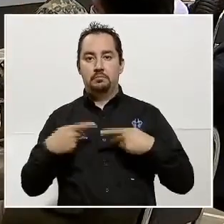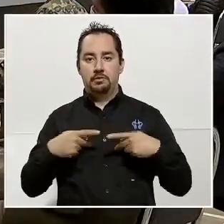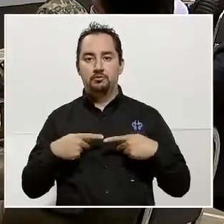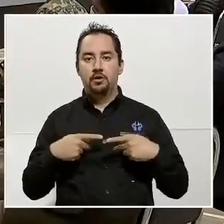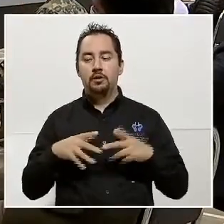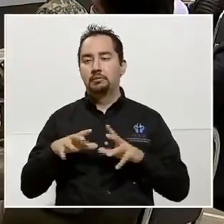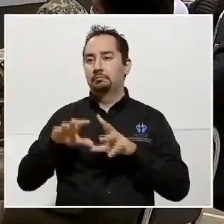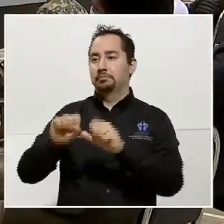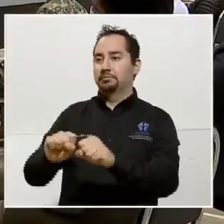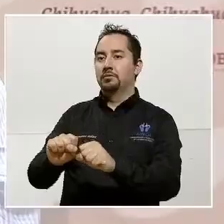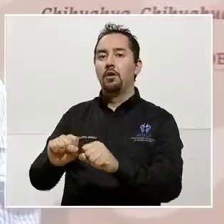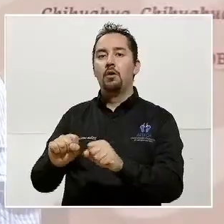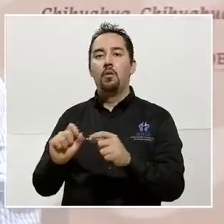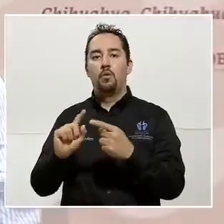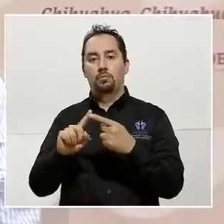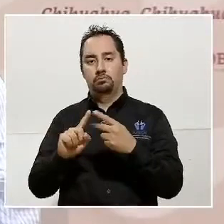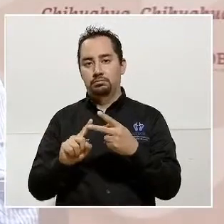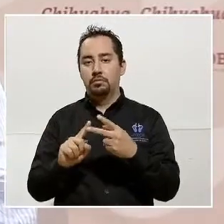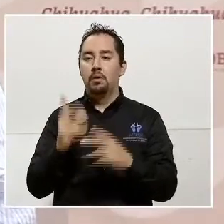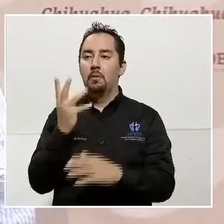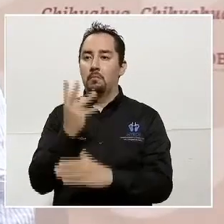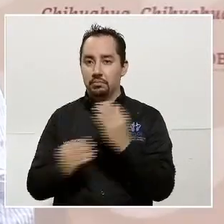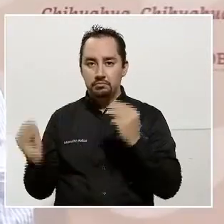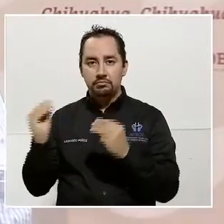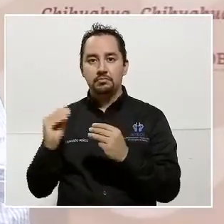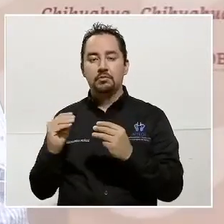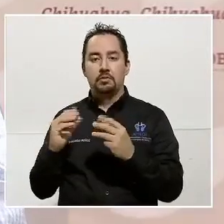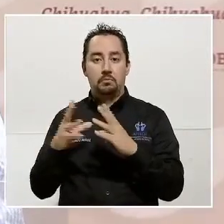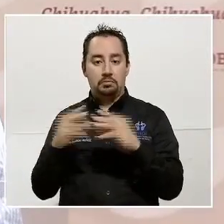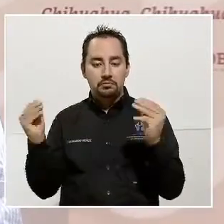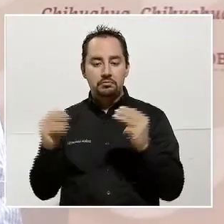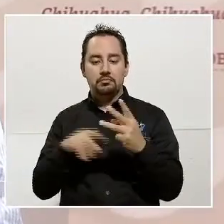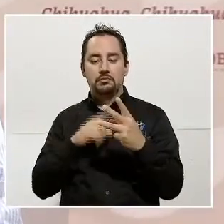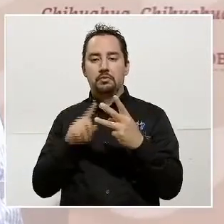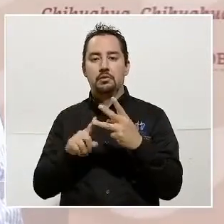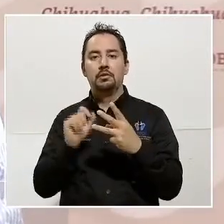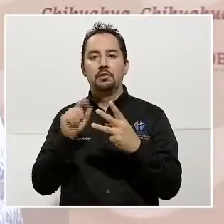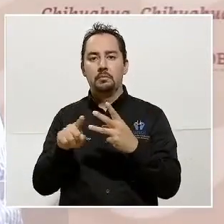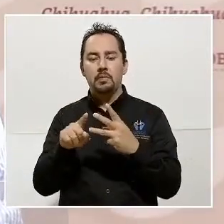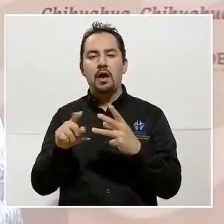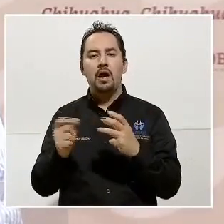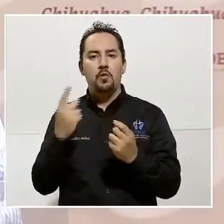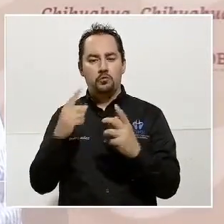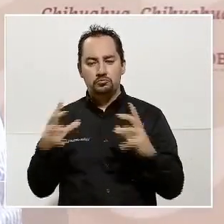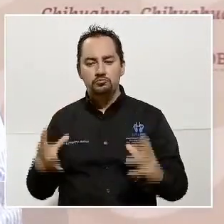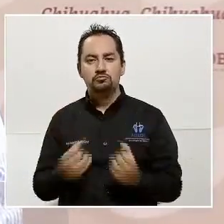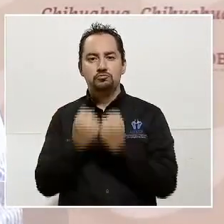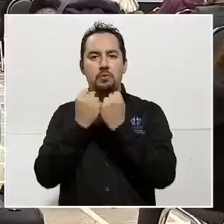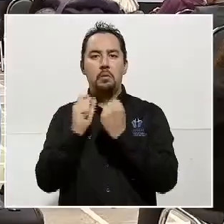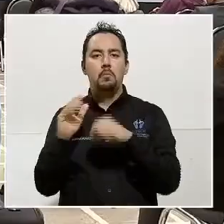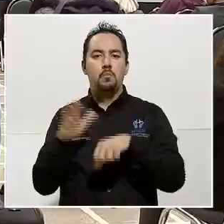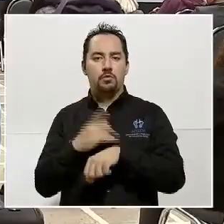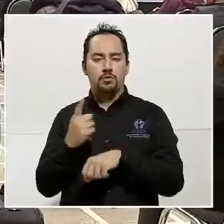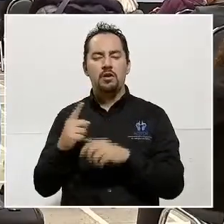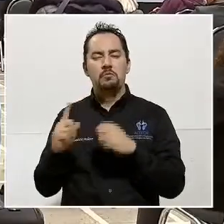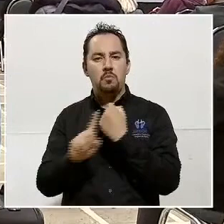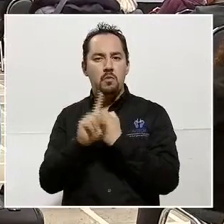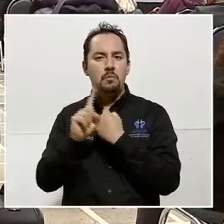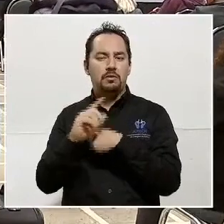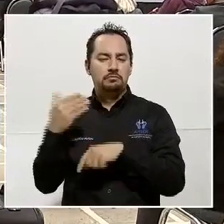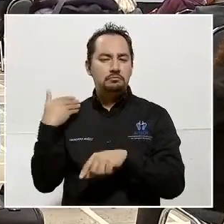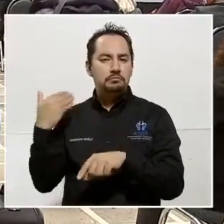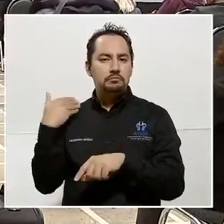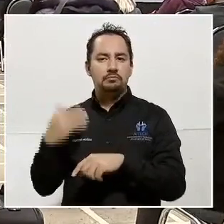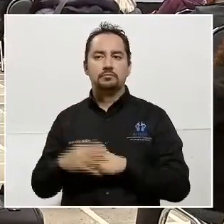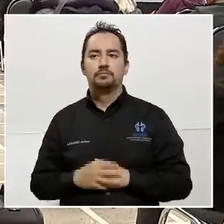detenidas, desaparecidas y de sobrevivientes de la contrainsurgencia del pasado reciente.